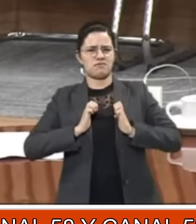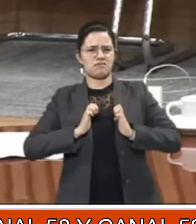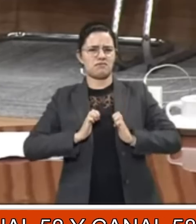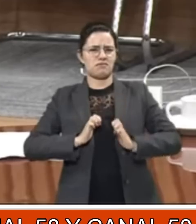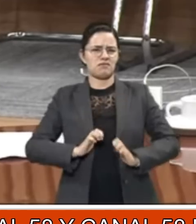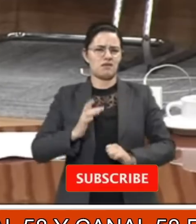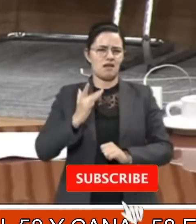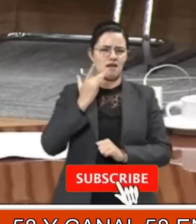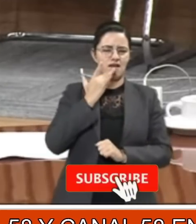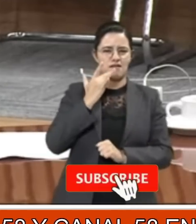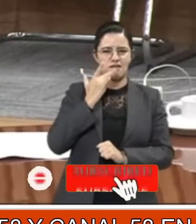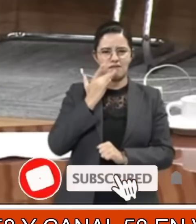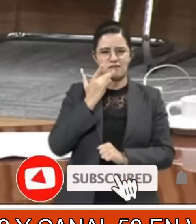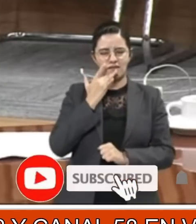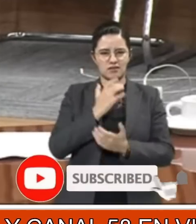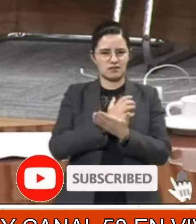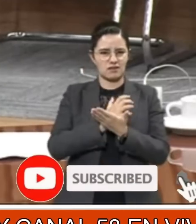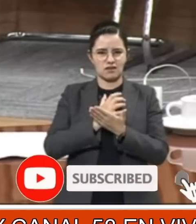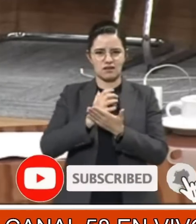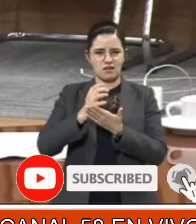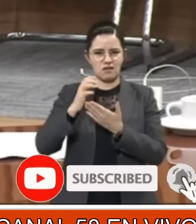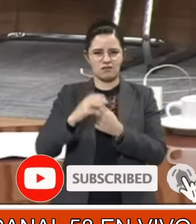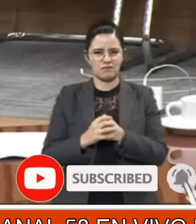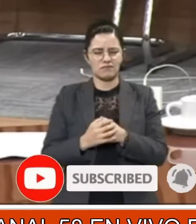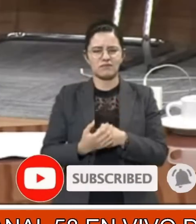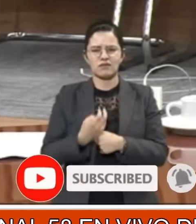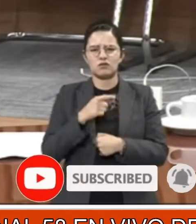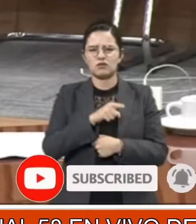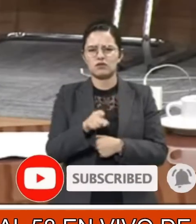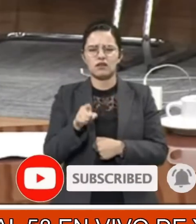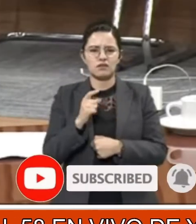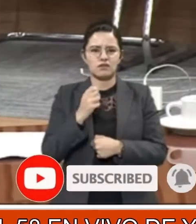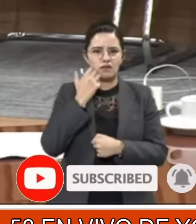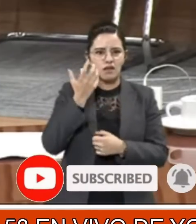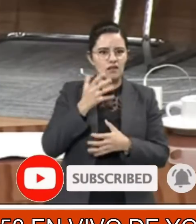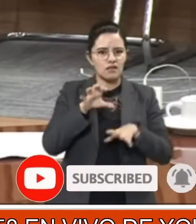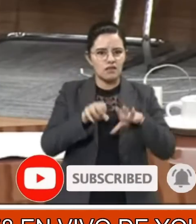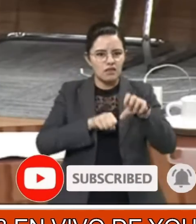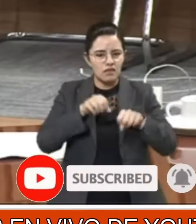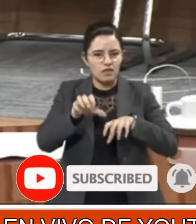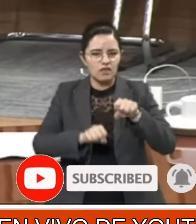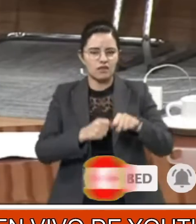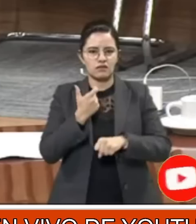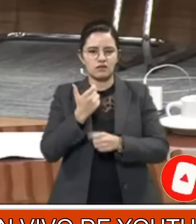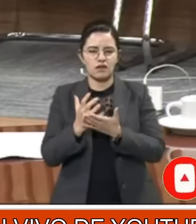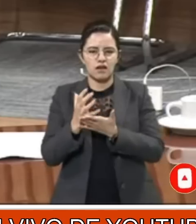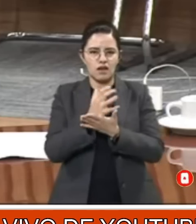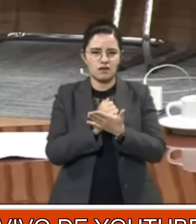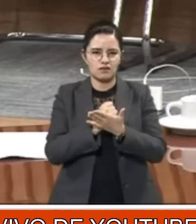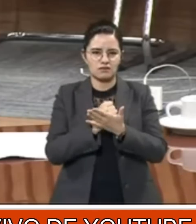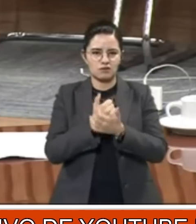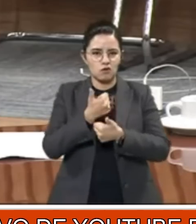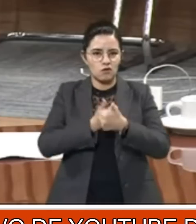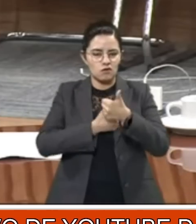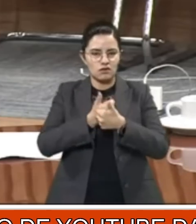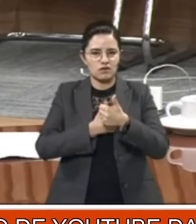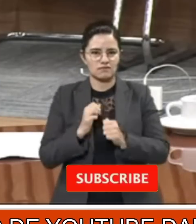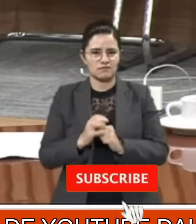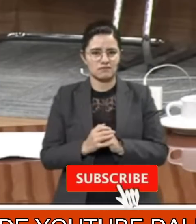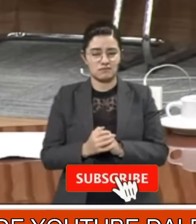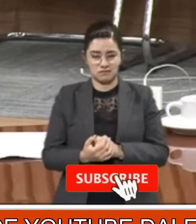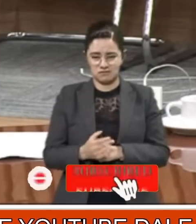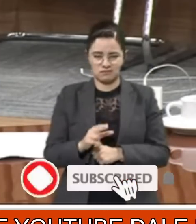sus conferencias, en sus entrevistas, no será recordada por su labor en materia democrática. Ahora vemos que tampoco